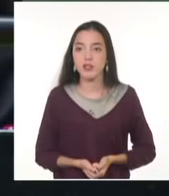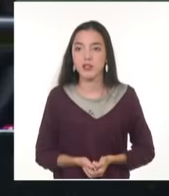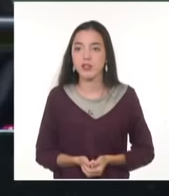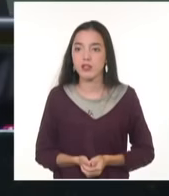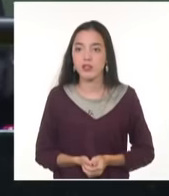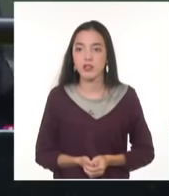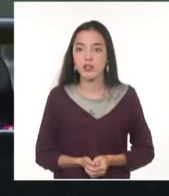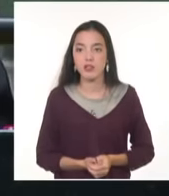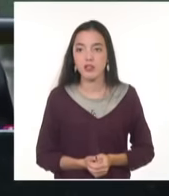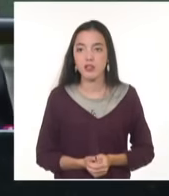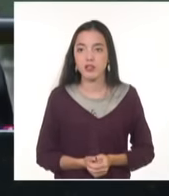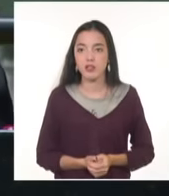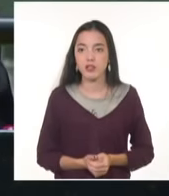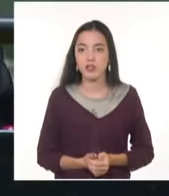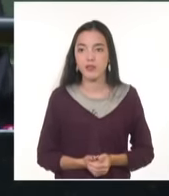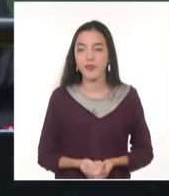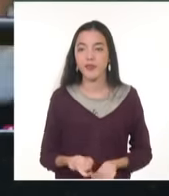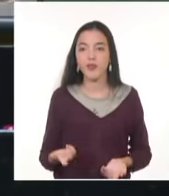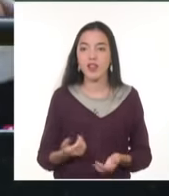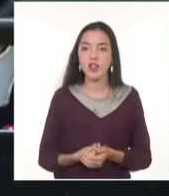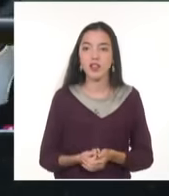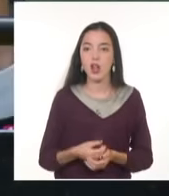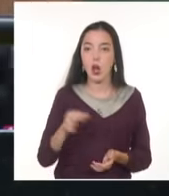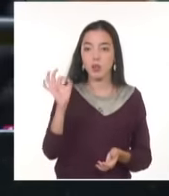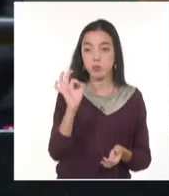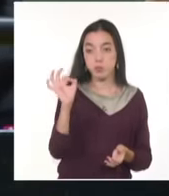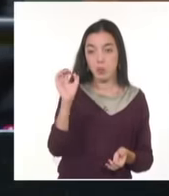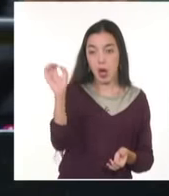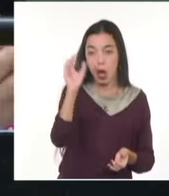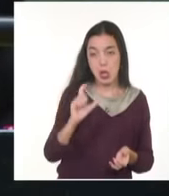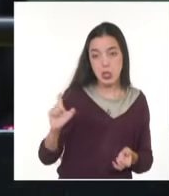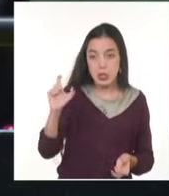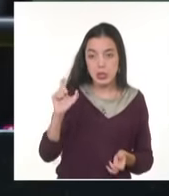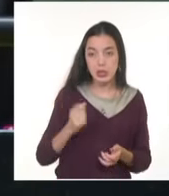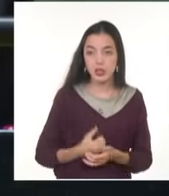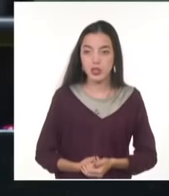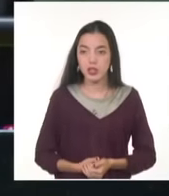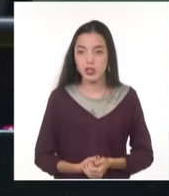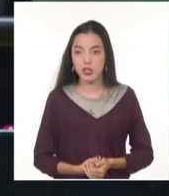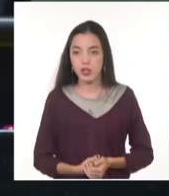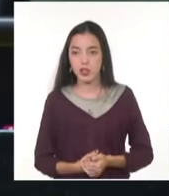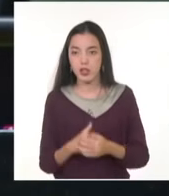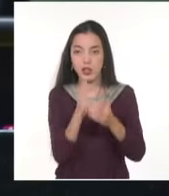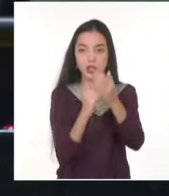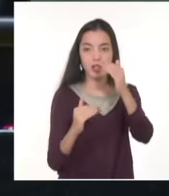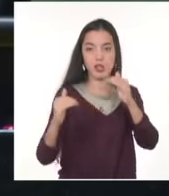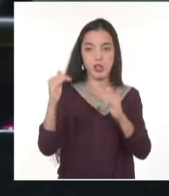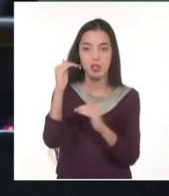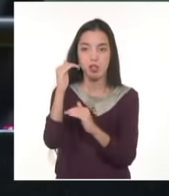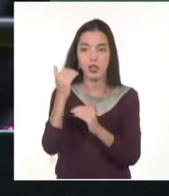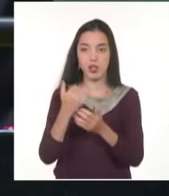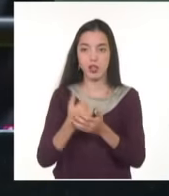grados centígrados con respecto a los niveles preindustriales.